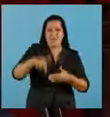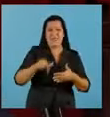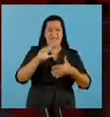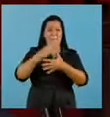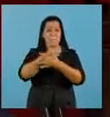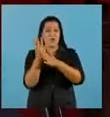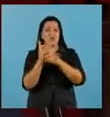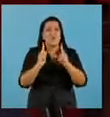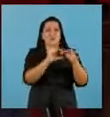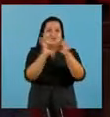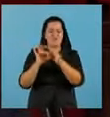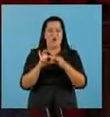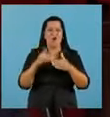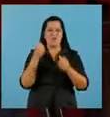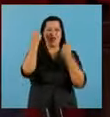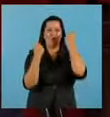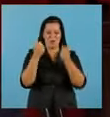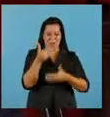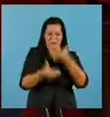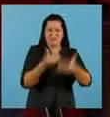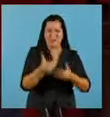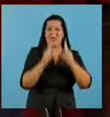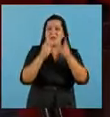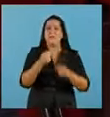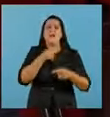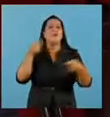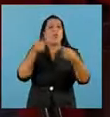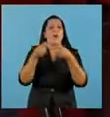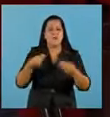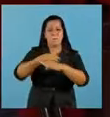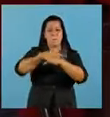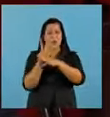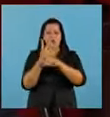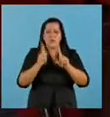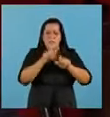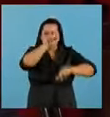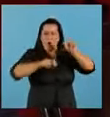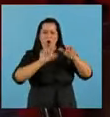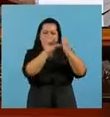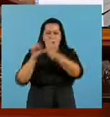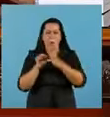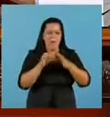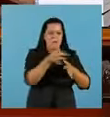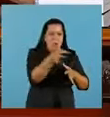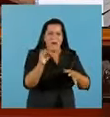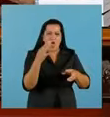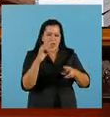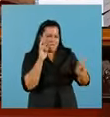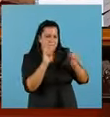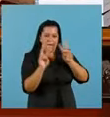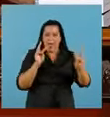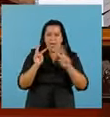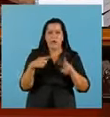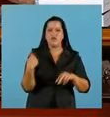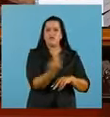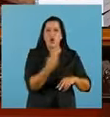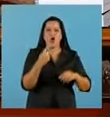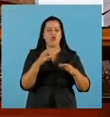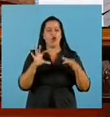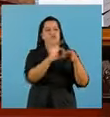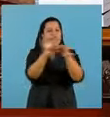países. Queremos también que el Mercosur mire a sus propios integrantes y a sus propios pueblos y que profundice una